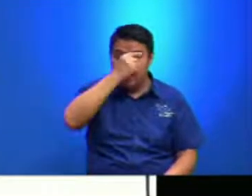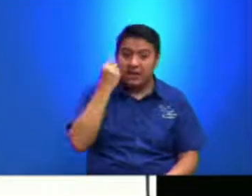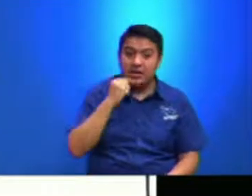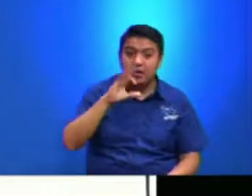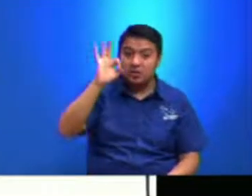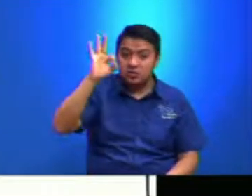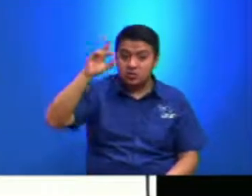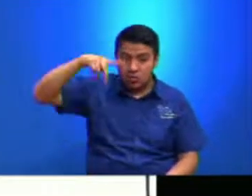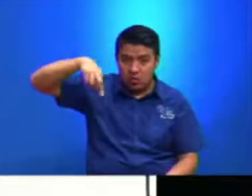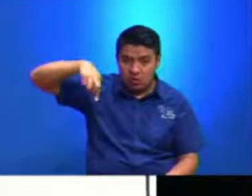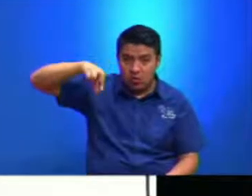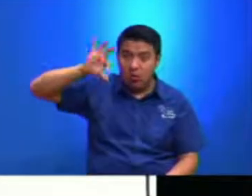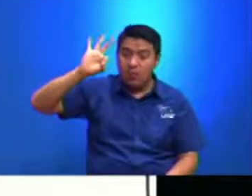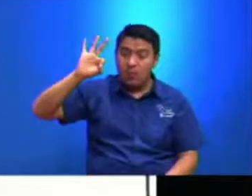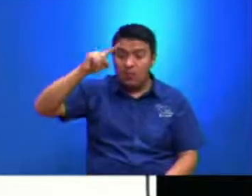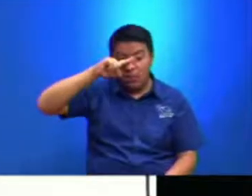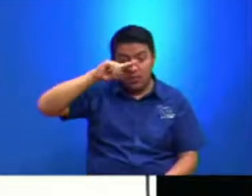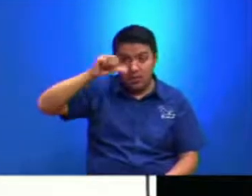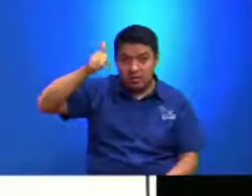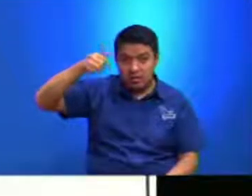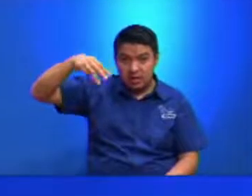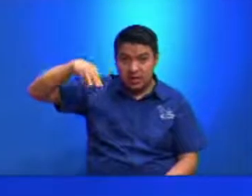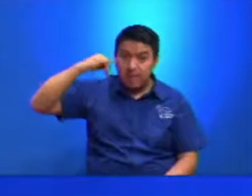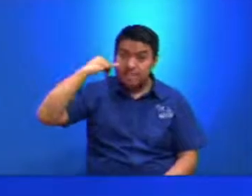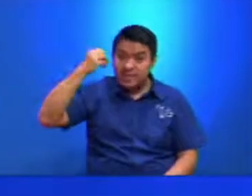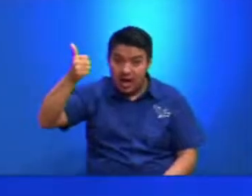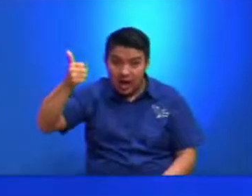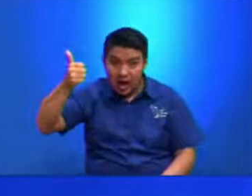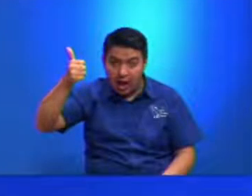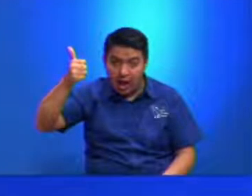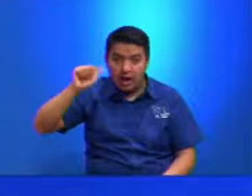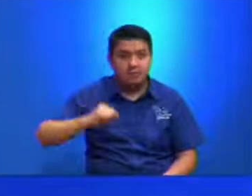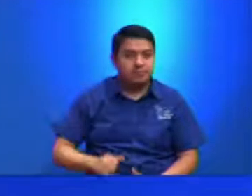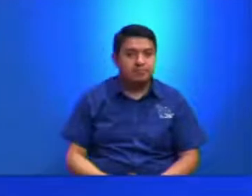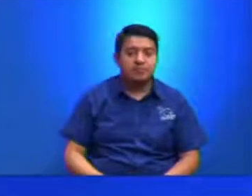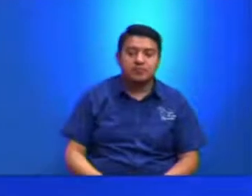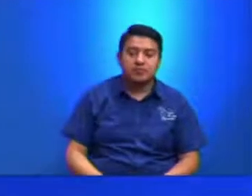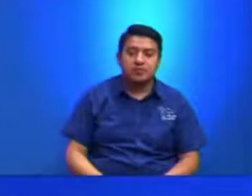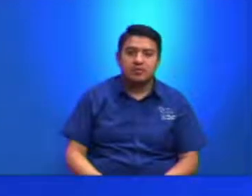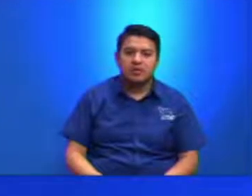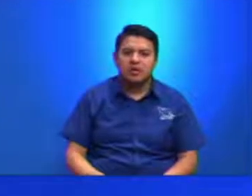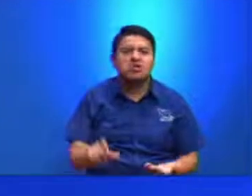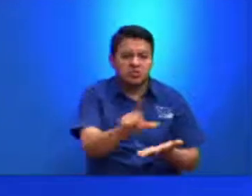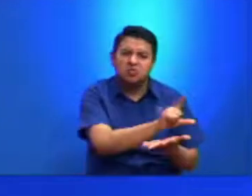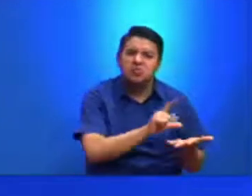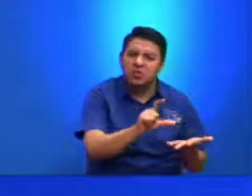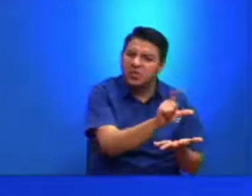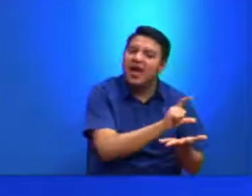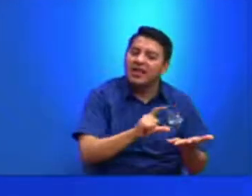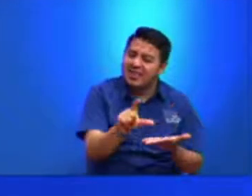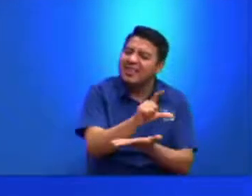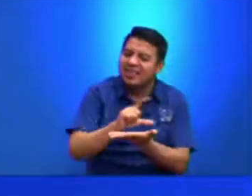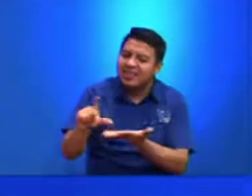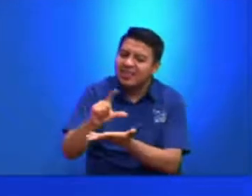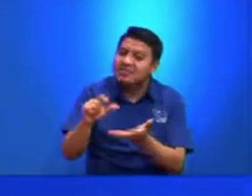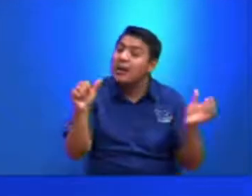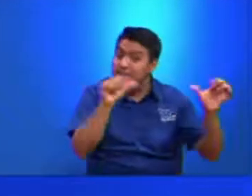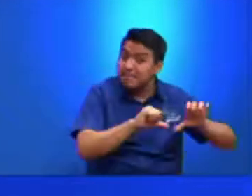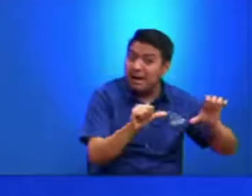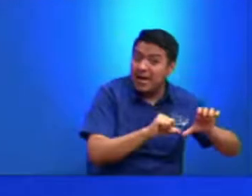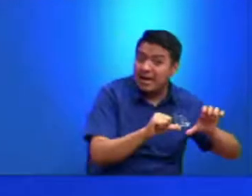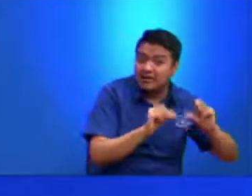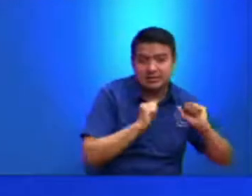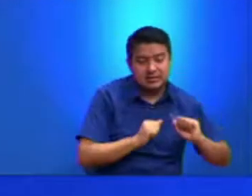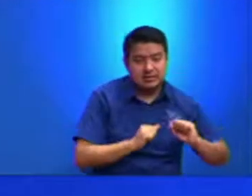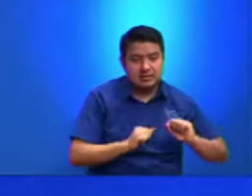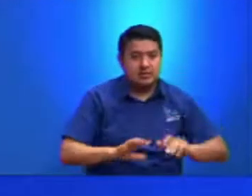así se llamaba también el hermano de Abraham, se murió. Bueno, la cosa es que quería ver acá